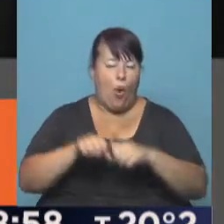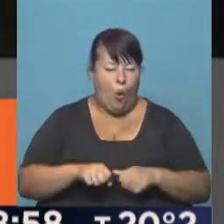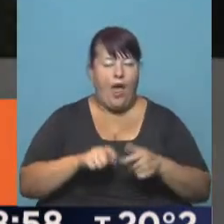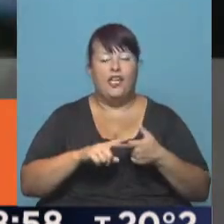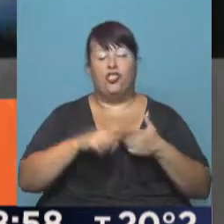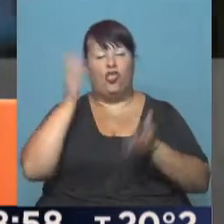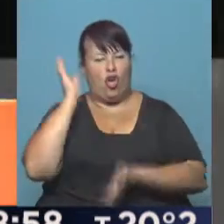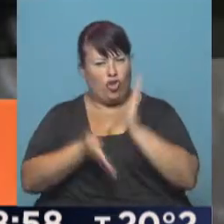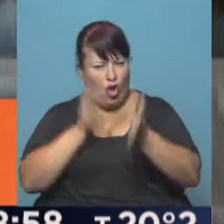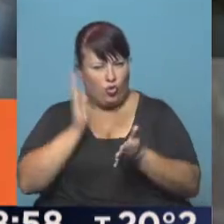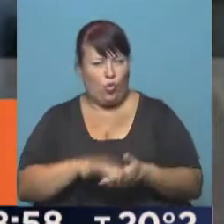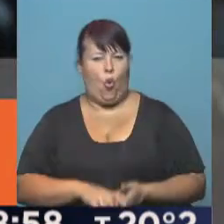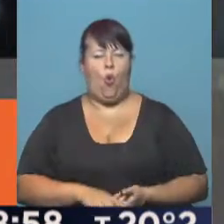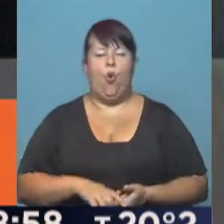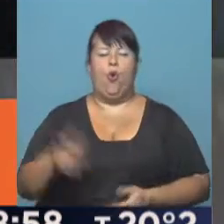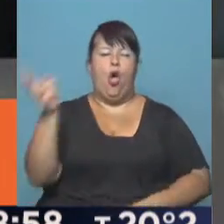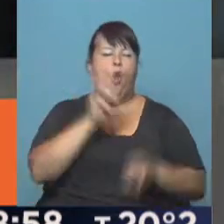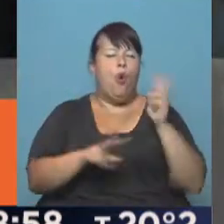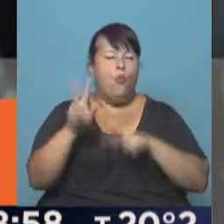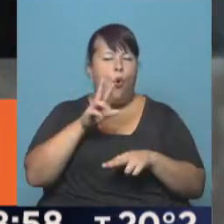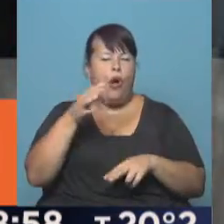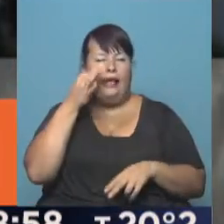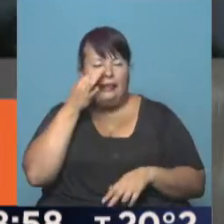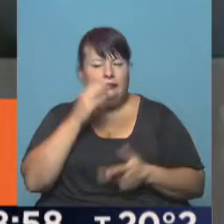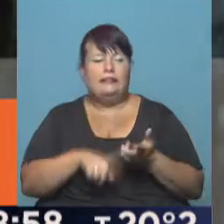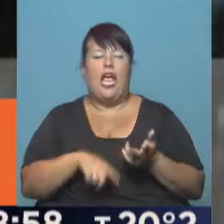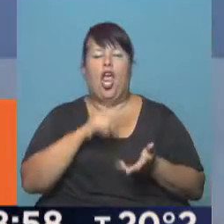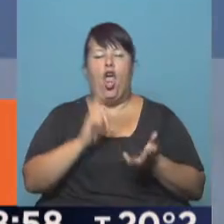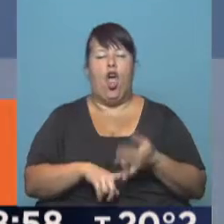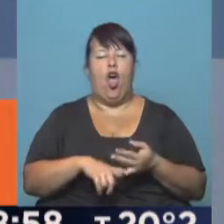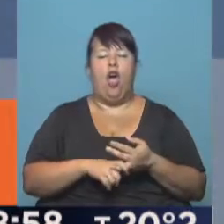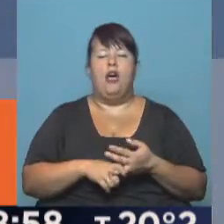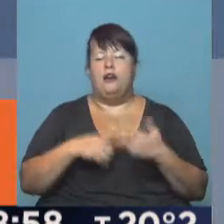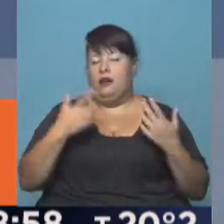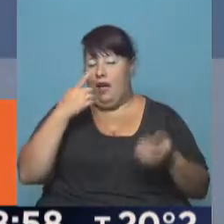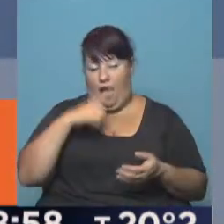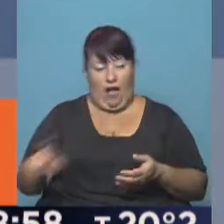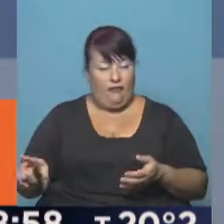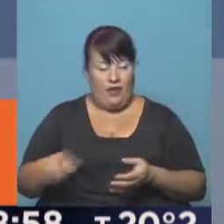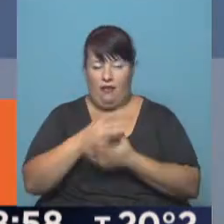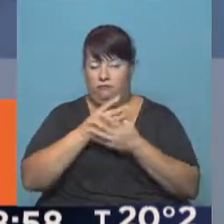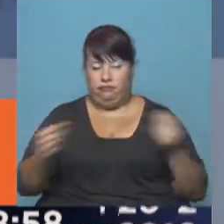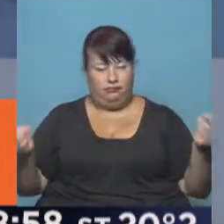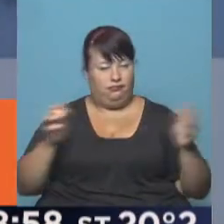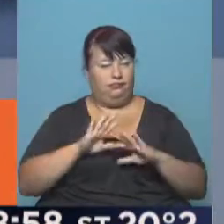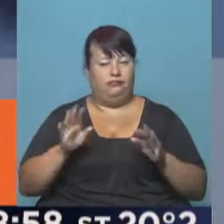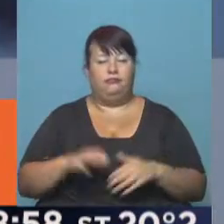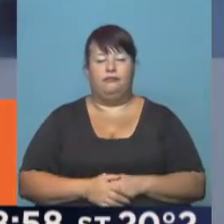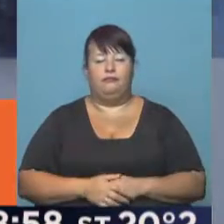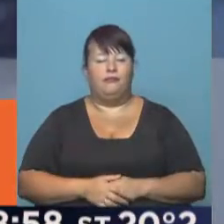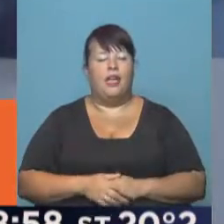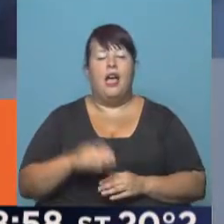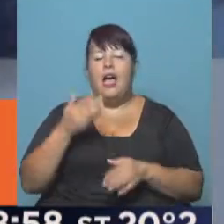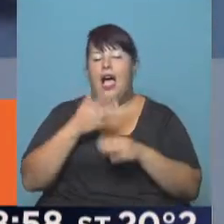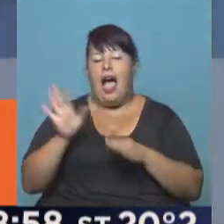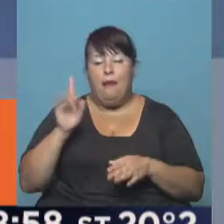en torturas, en la búsqueda de testimonios y finalmente desaparición, más allá de